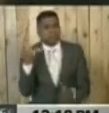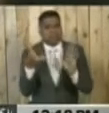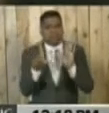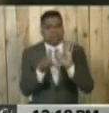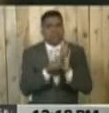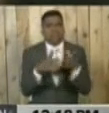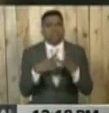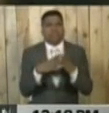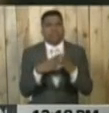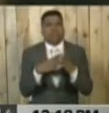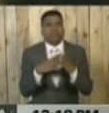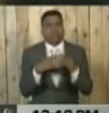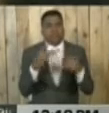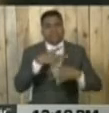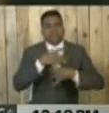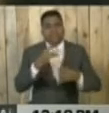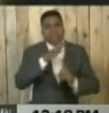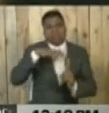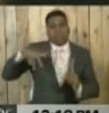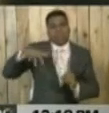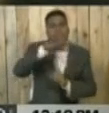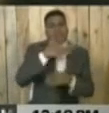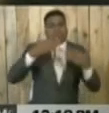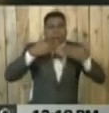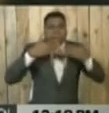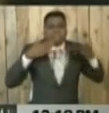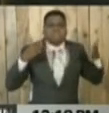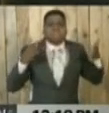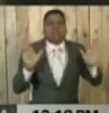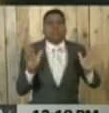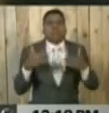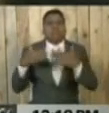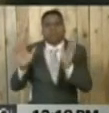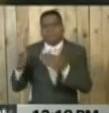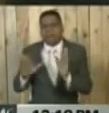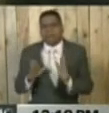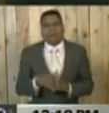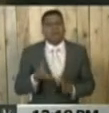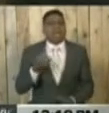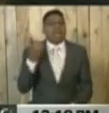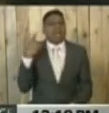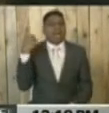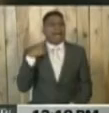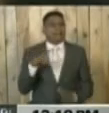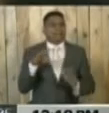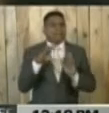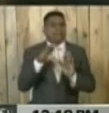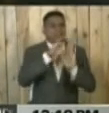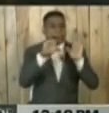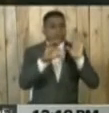de interés general, abre la puerta para regresar a lo que había antes de la